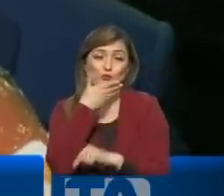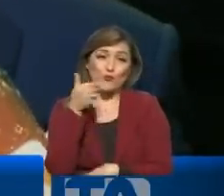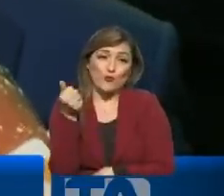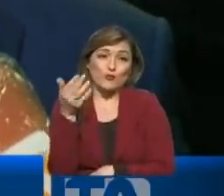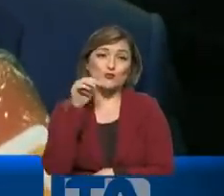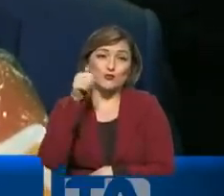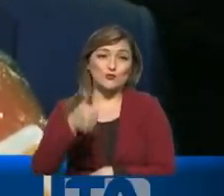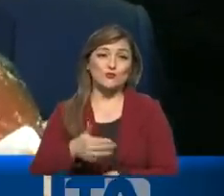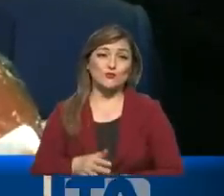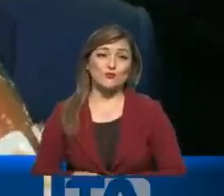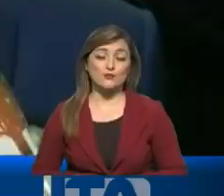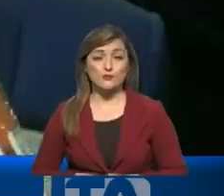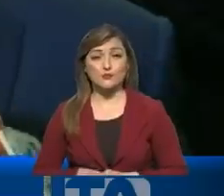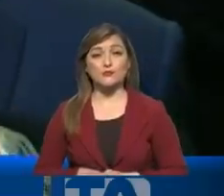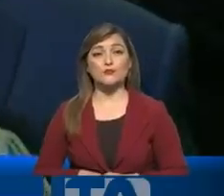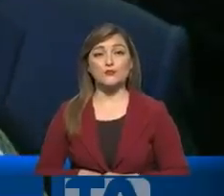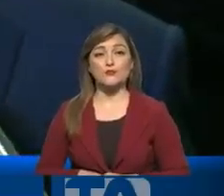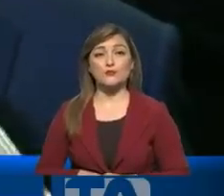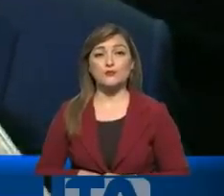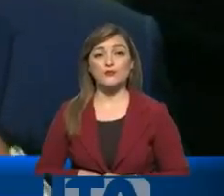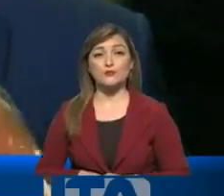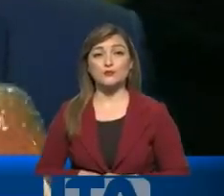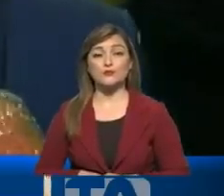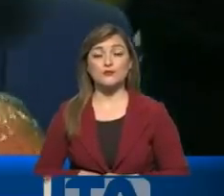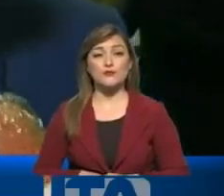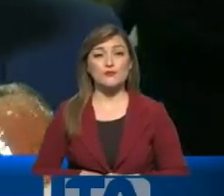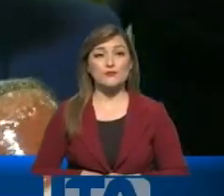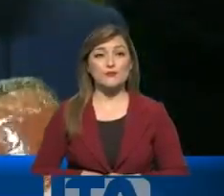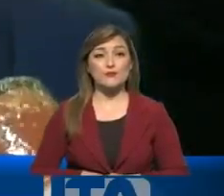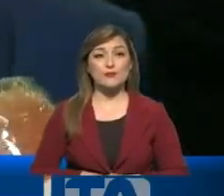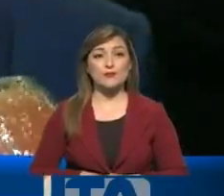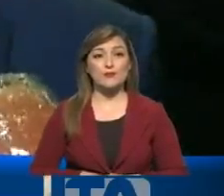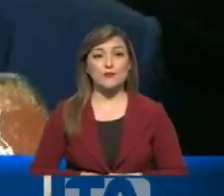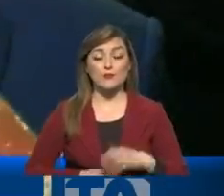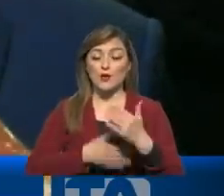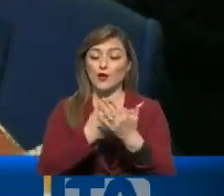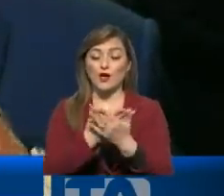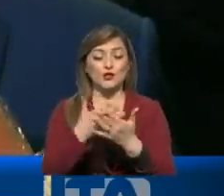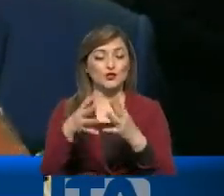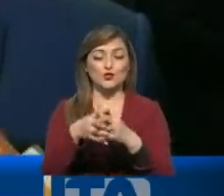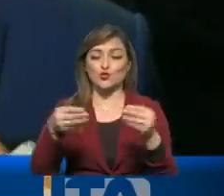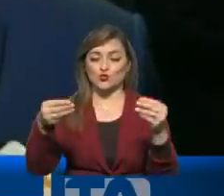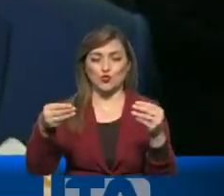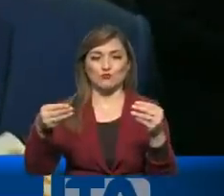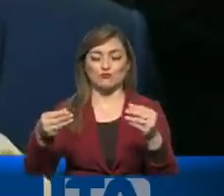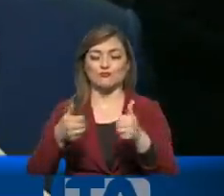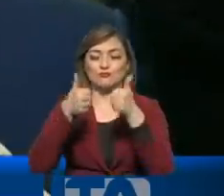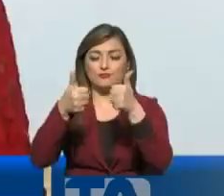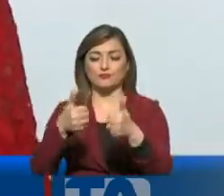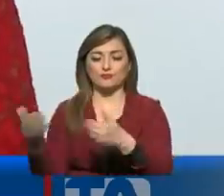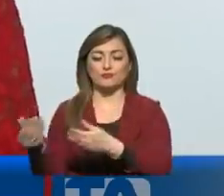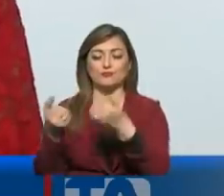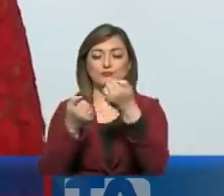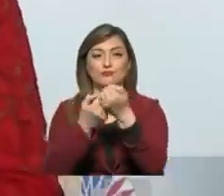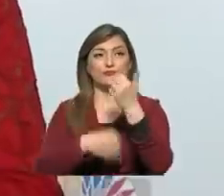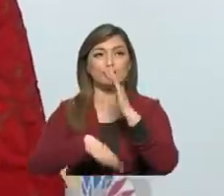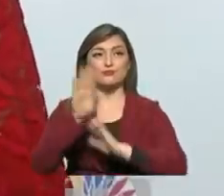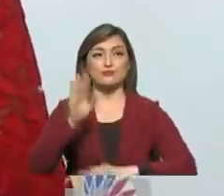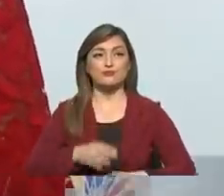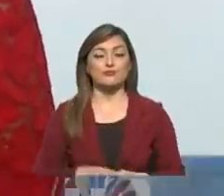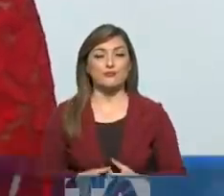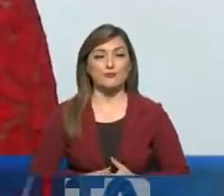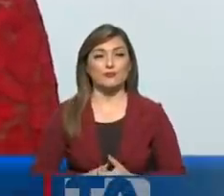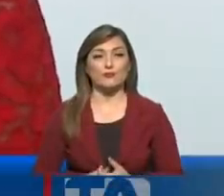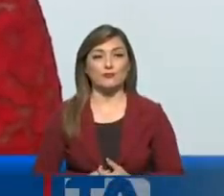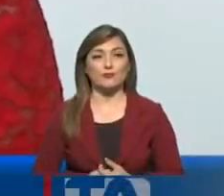que van a darse y luego podamos venir mañana con una alternativa que tenga el apoyo necesario. Pero lo más importante